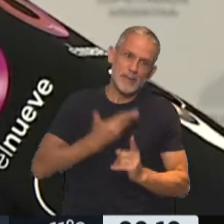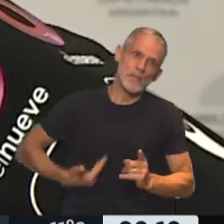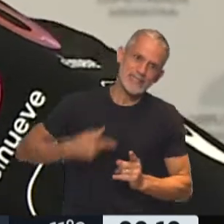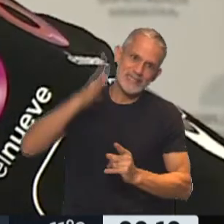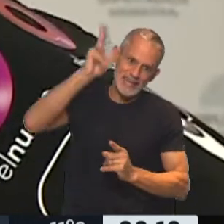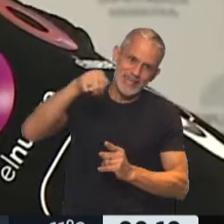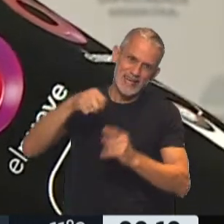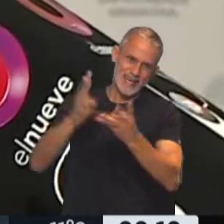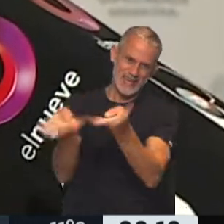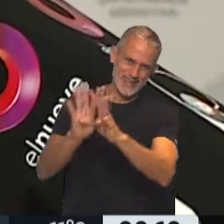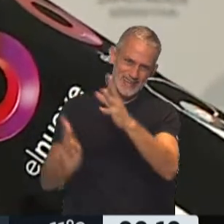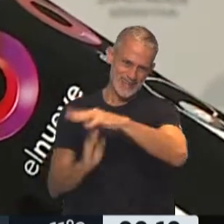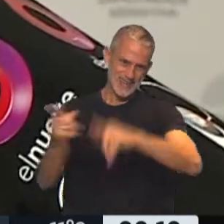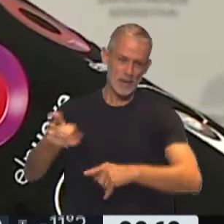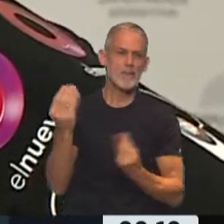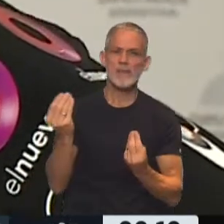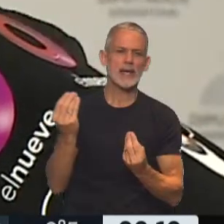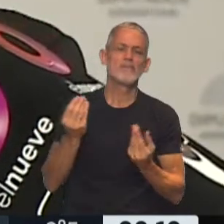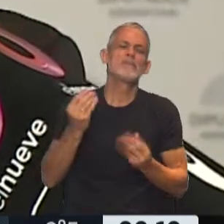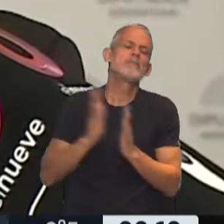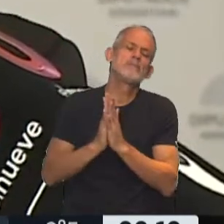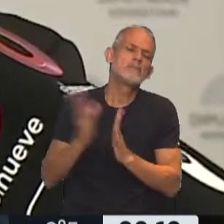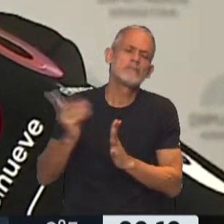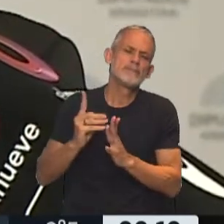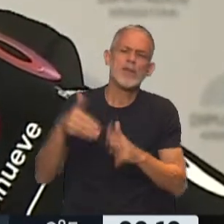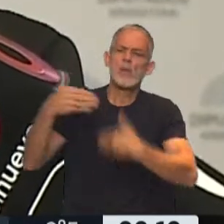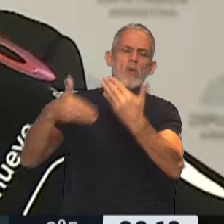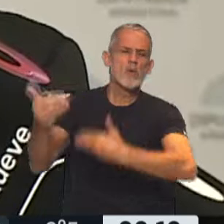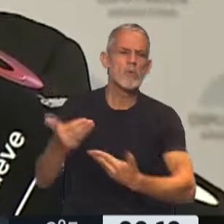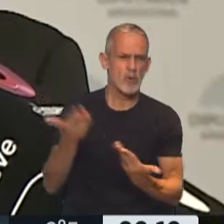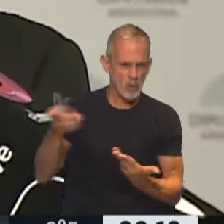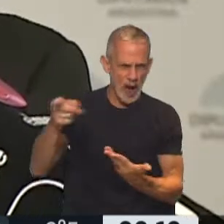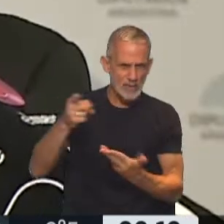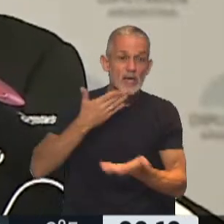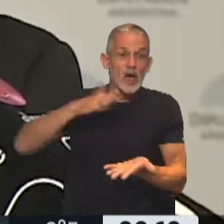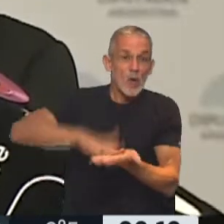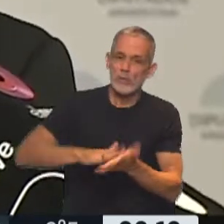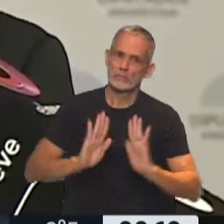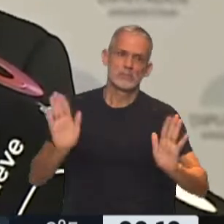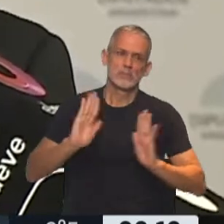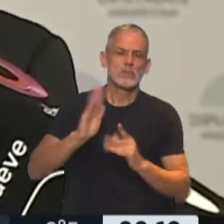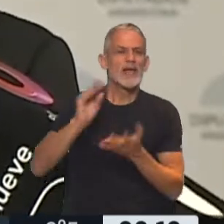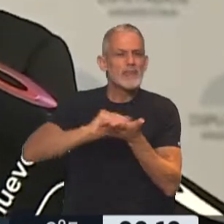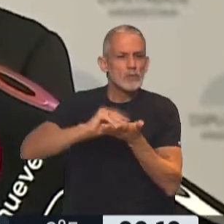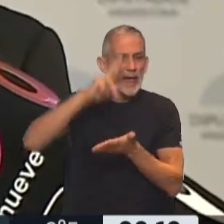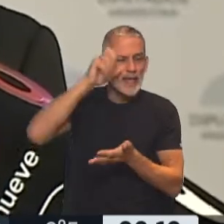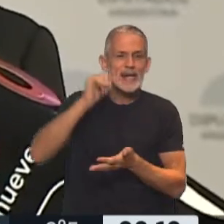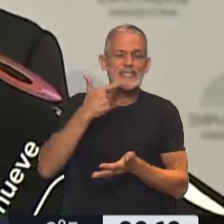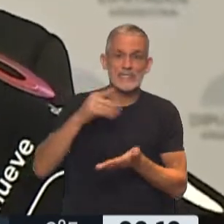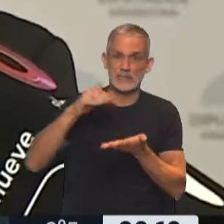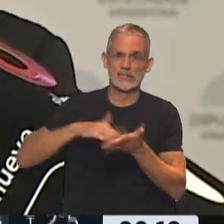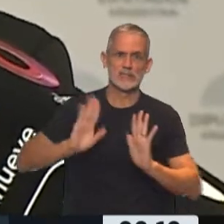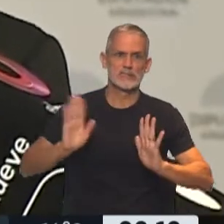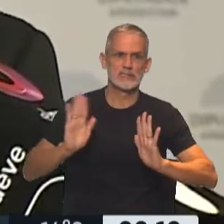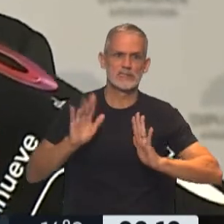la Magistratura, para que se abstenga de avanzar en el proceso de jura de la diputada Reyes, en